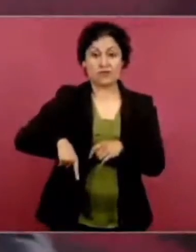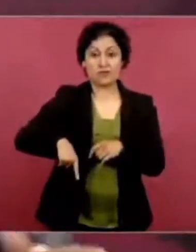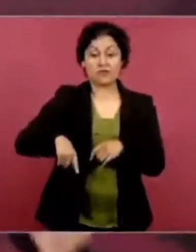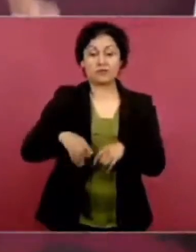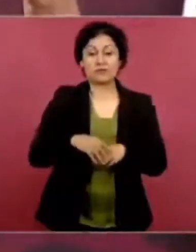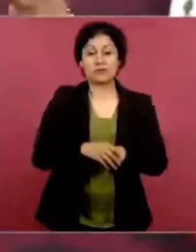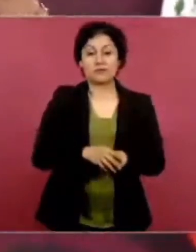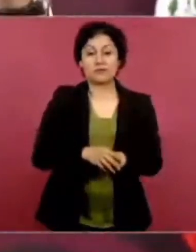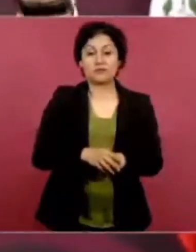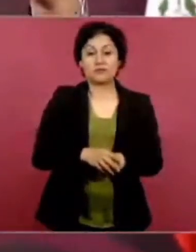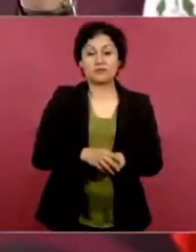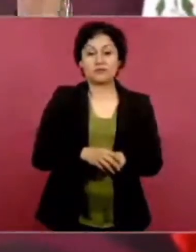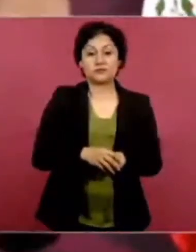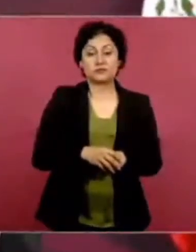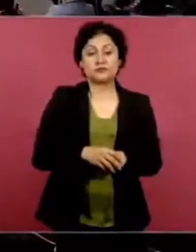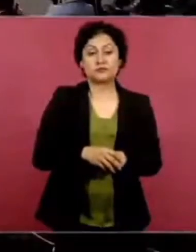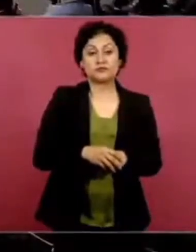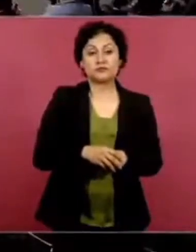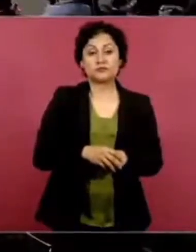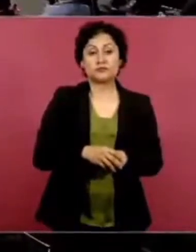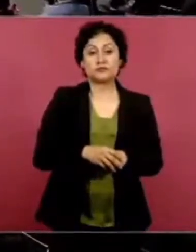a